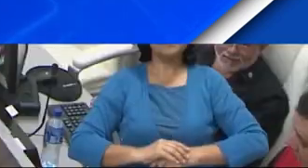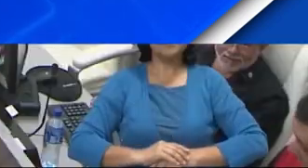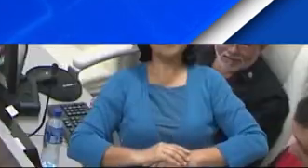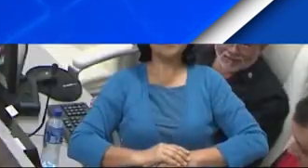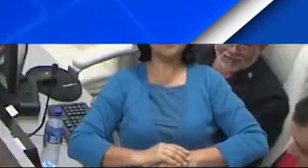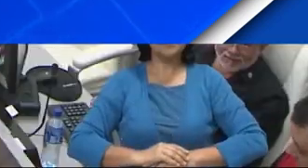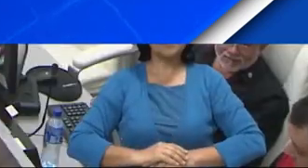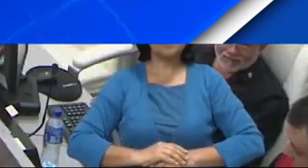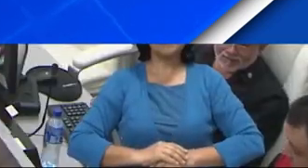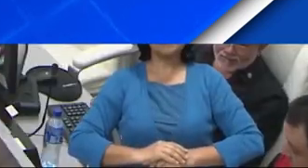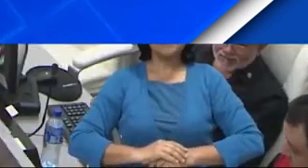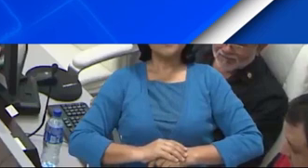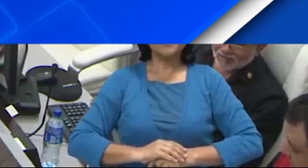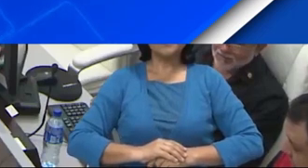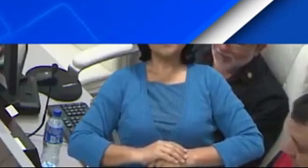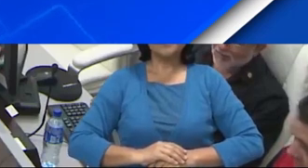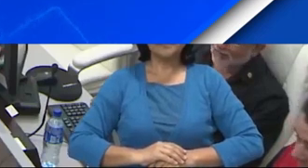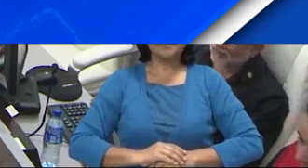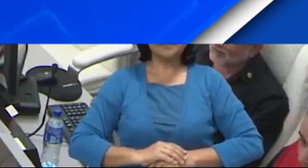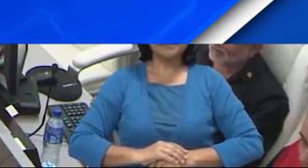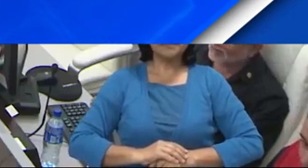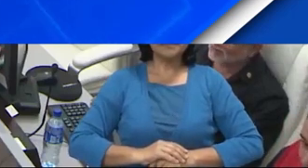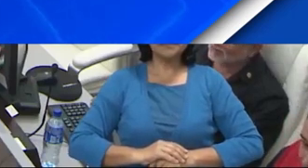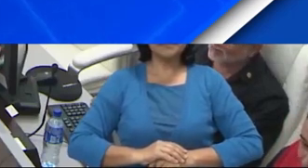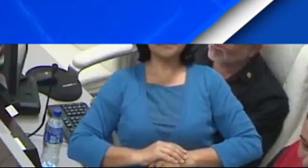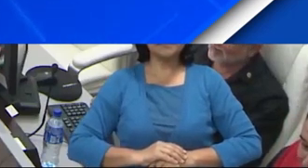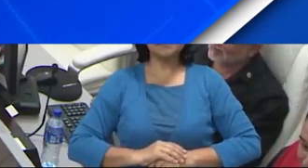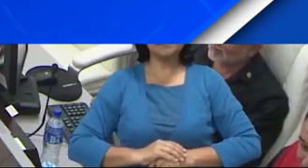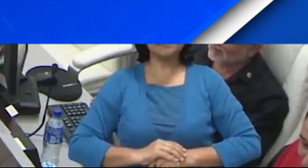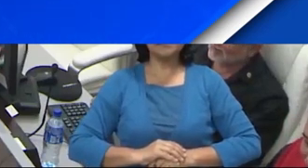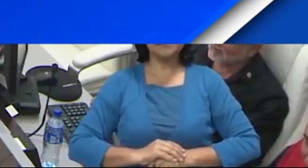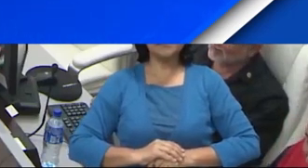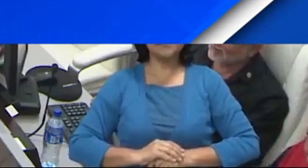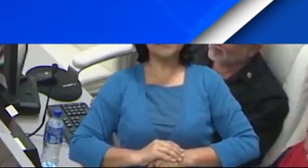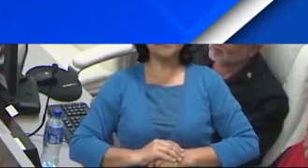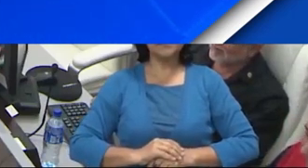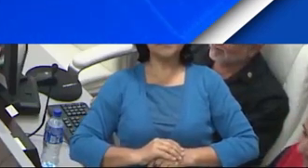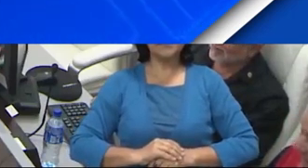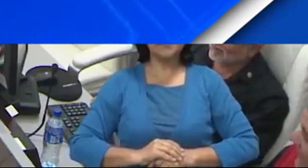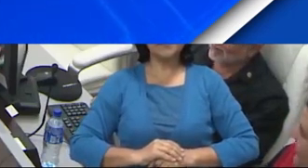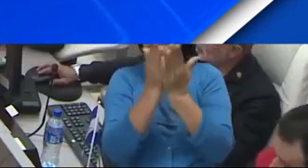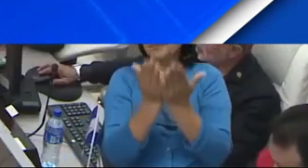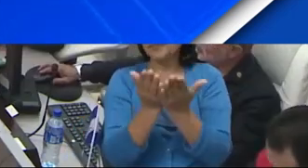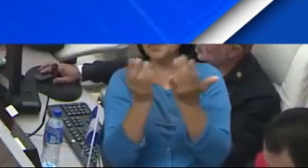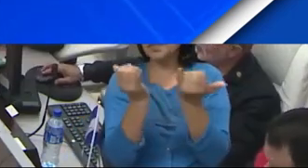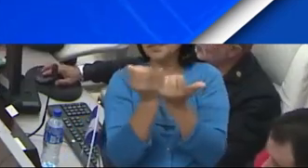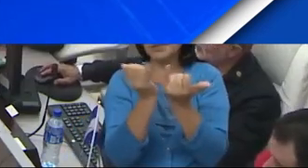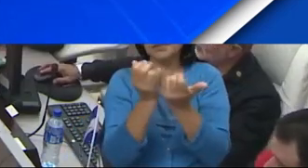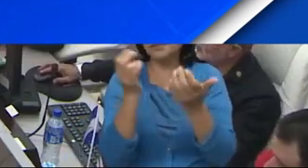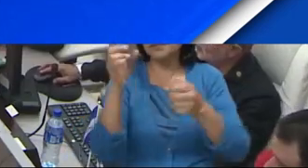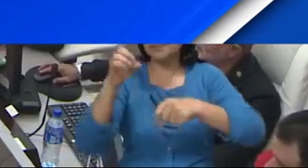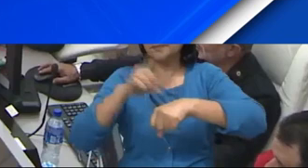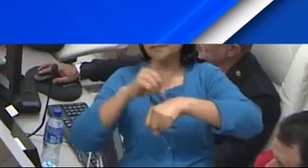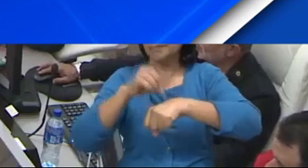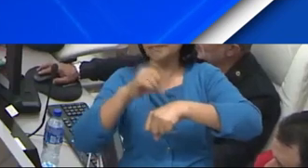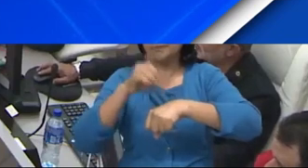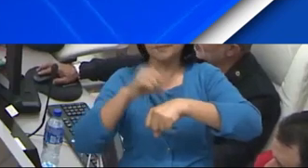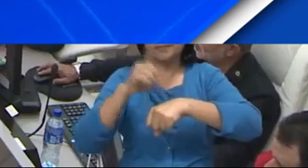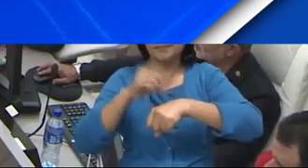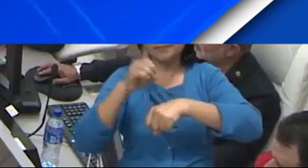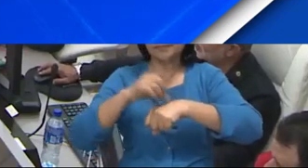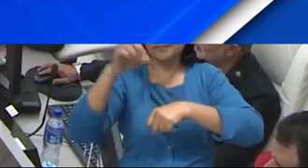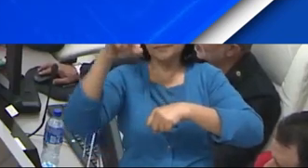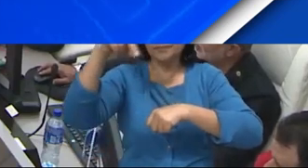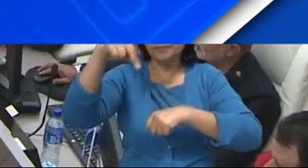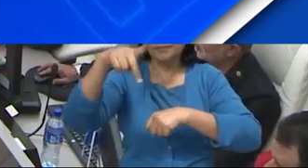mundo. Asimismo, por unanimidad aprobaron el acuerdo entre Nicaragua y Kazajistán sobre la